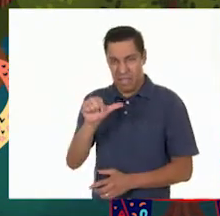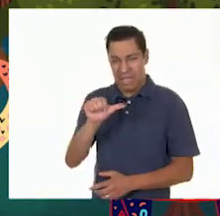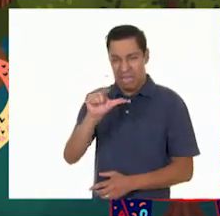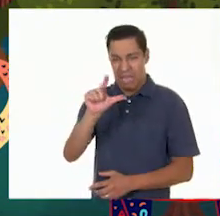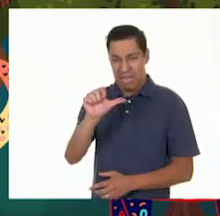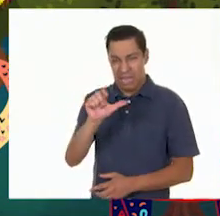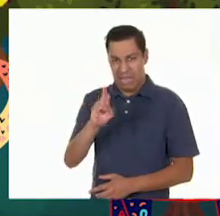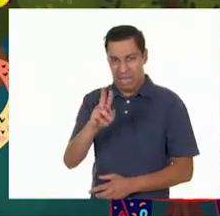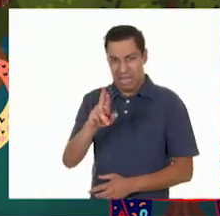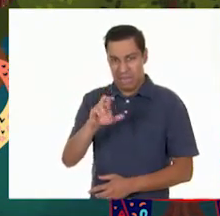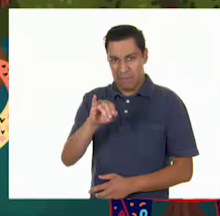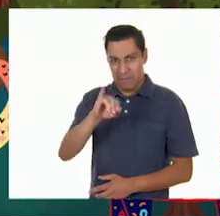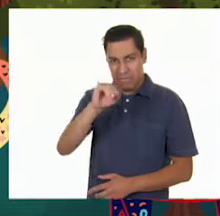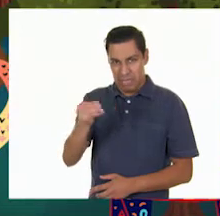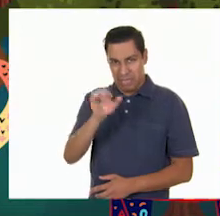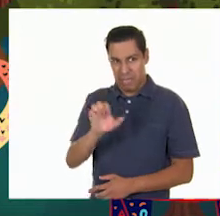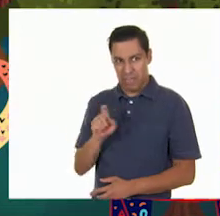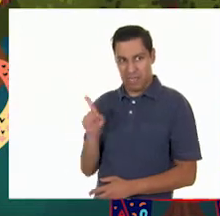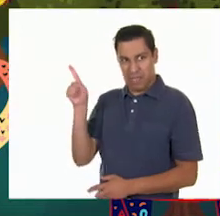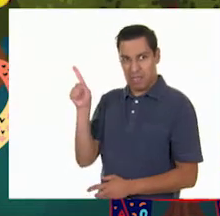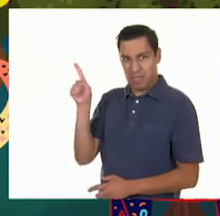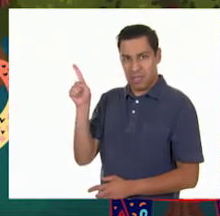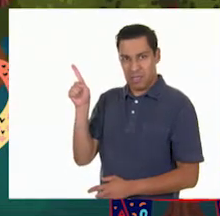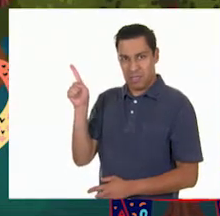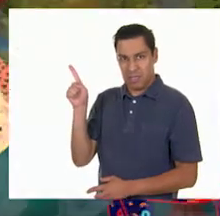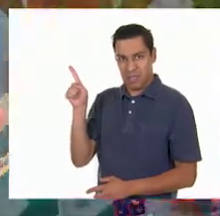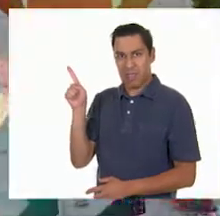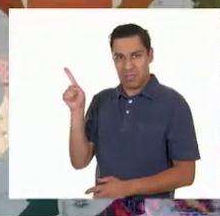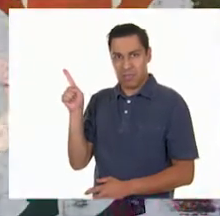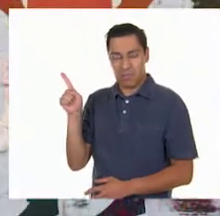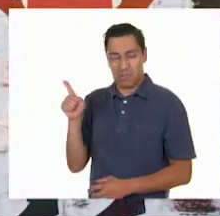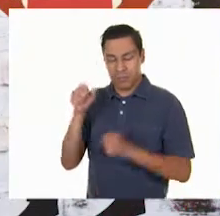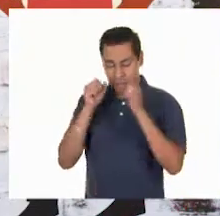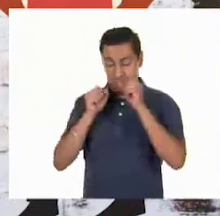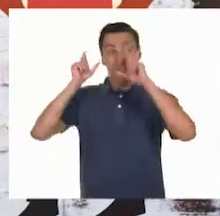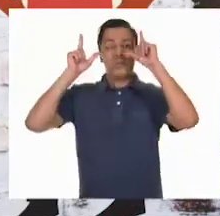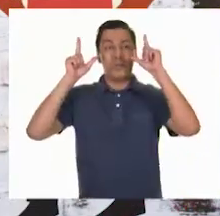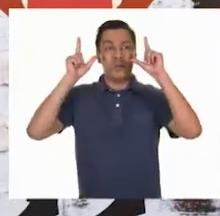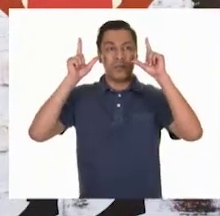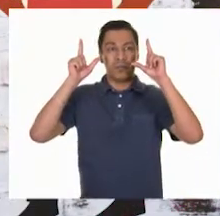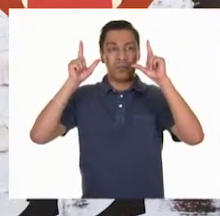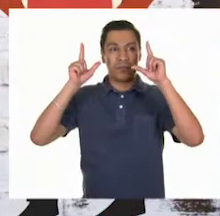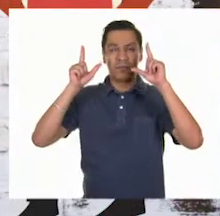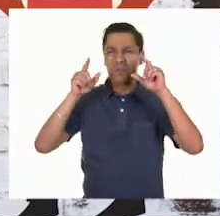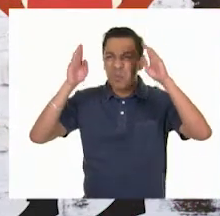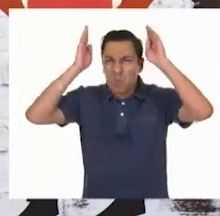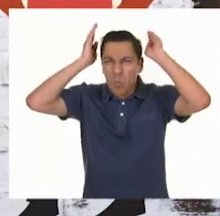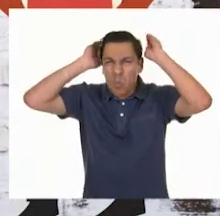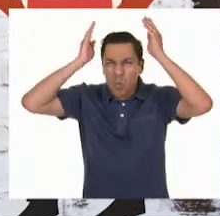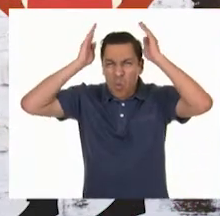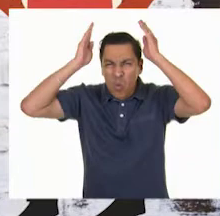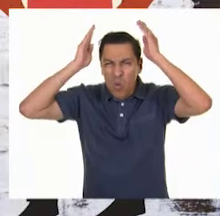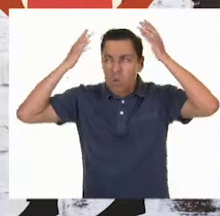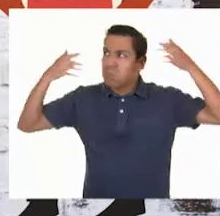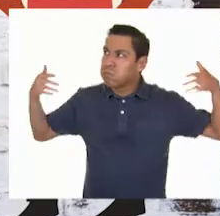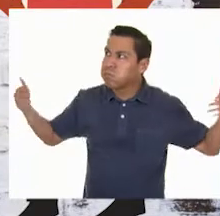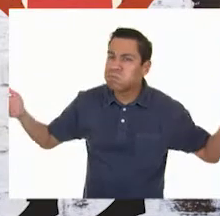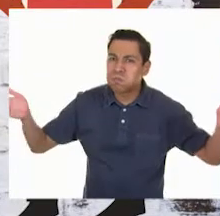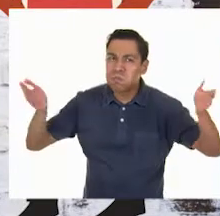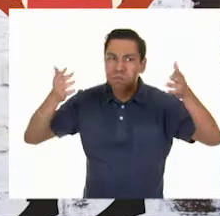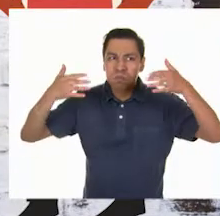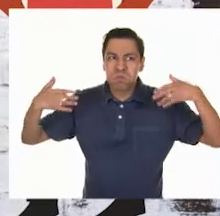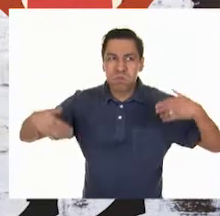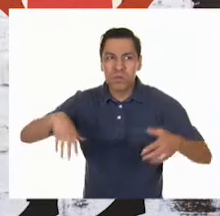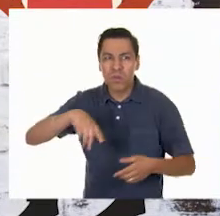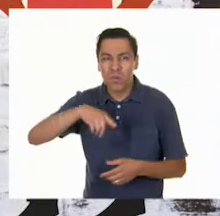alebrije cuando despertó don pedro asegura haber visto un burro con alas y un gallo con cuernos de